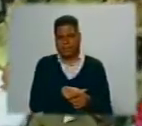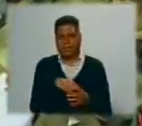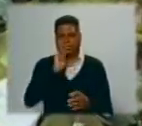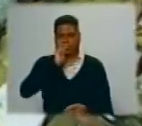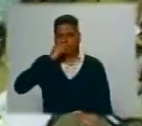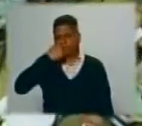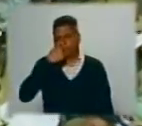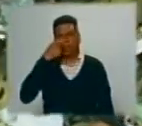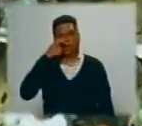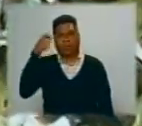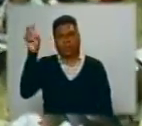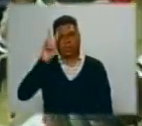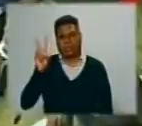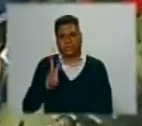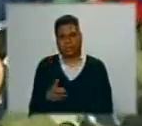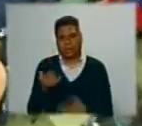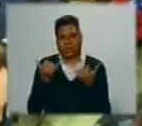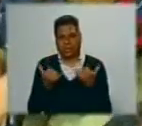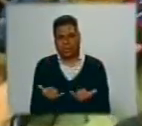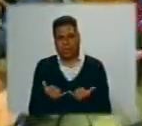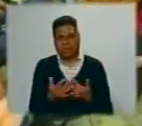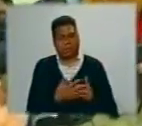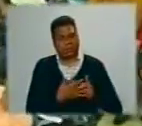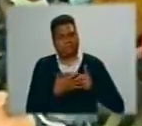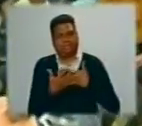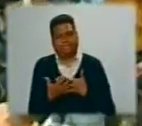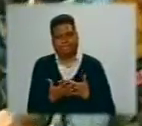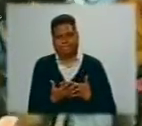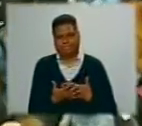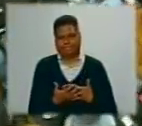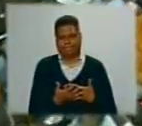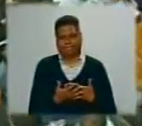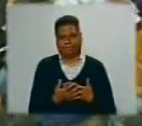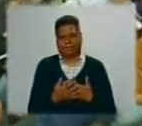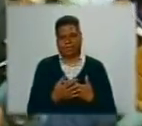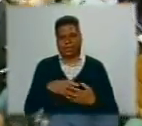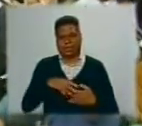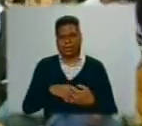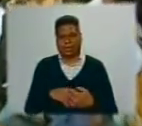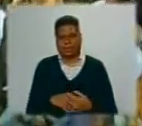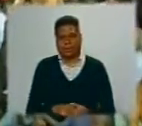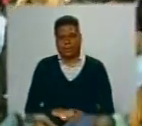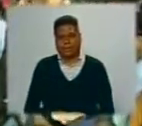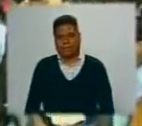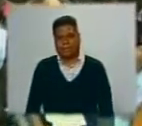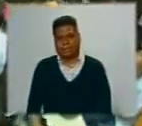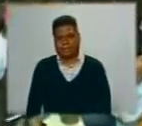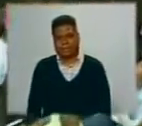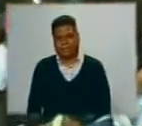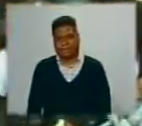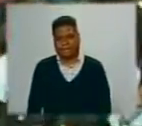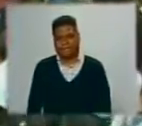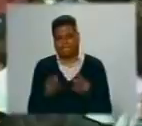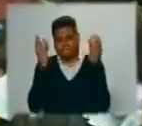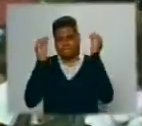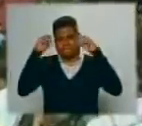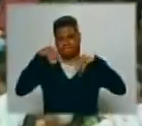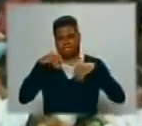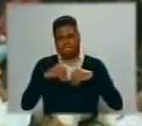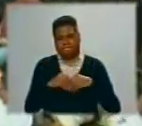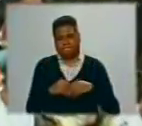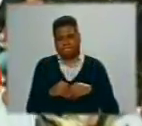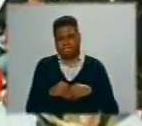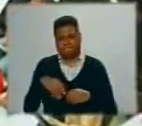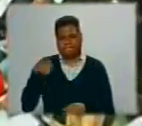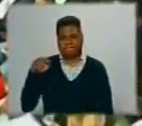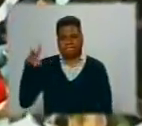el pueblo venezolano, como depositario del poder originario, considerando que la República Bolivariana de Venezuela es